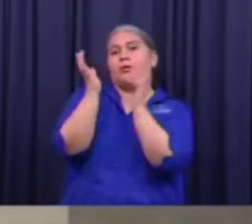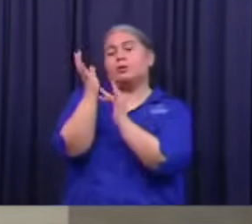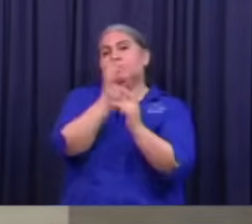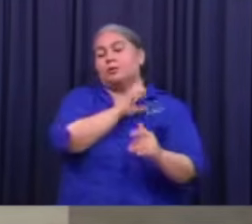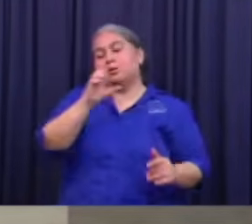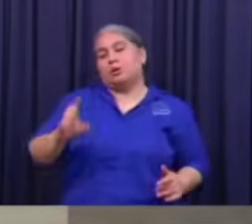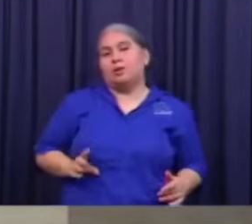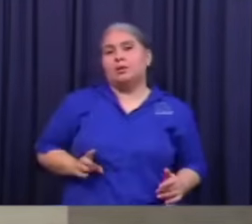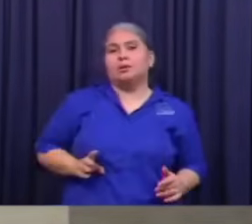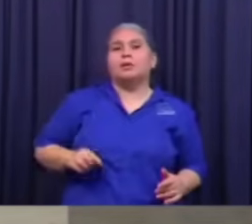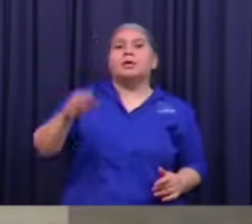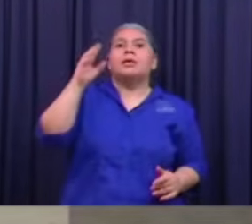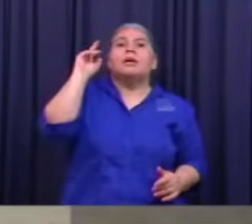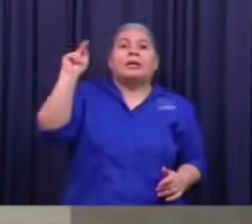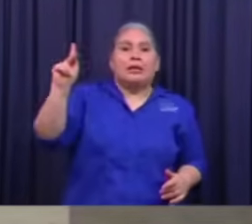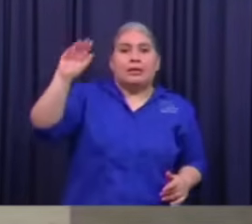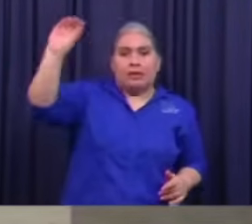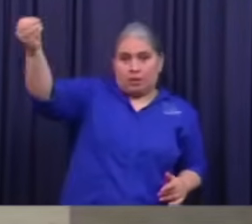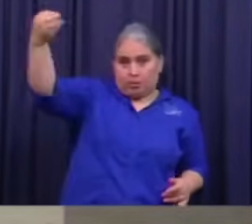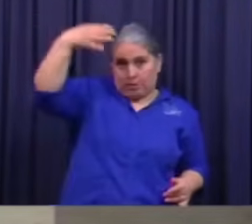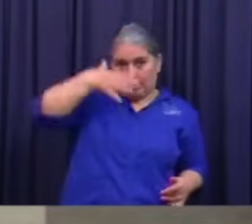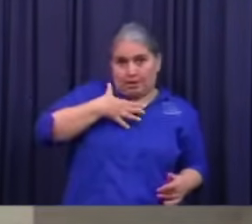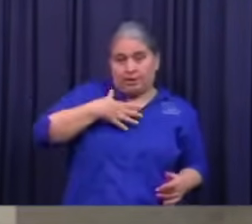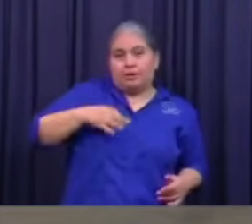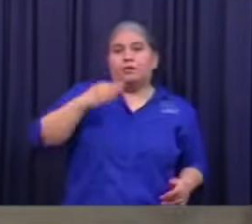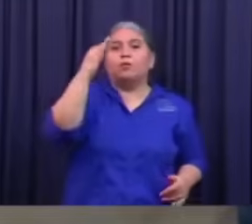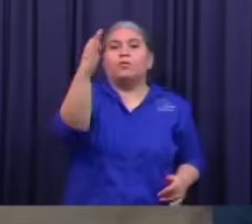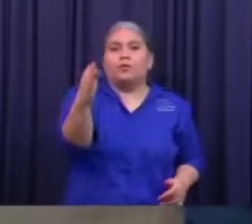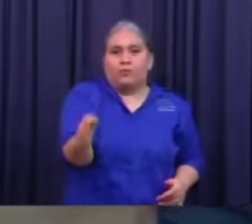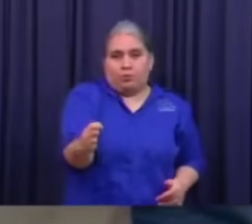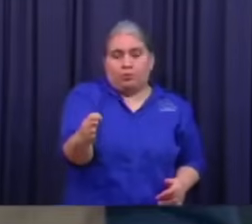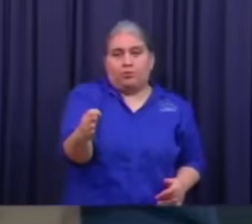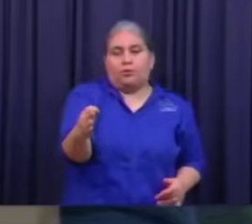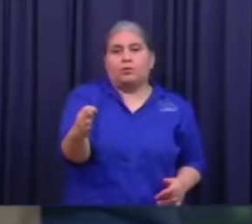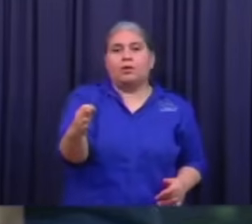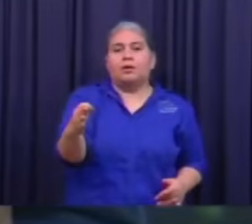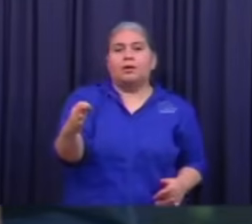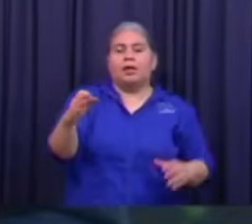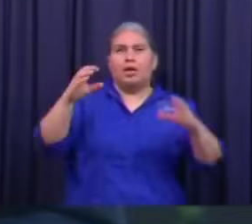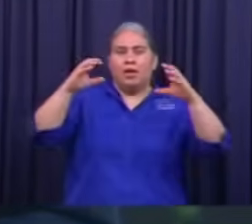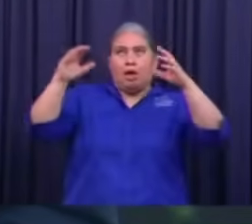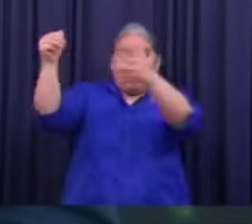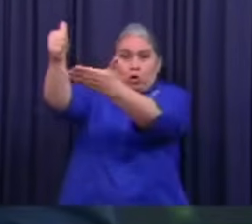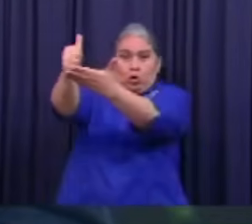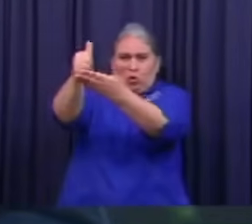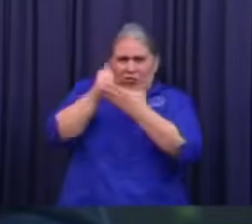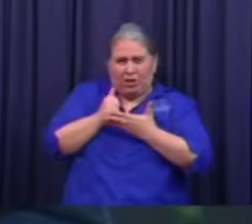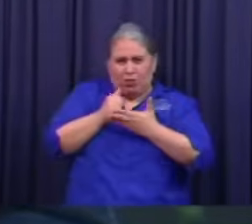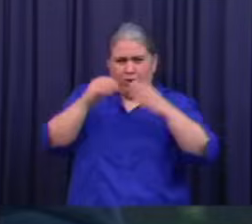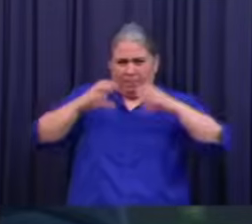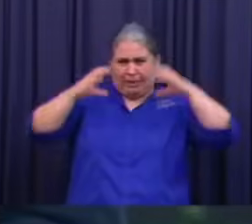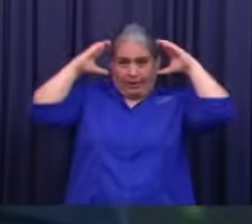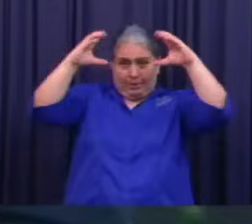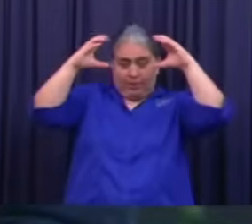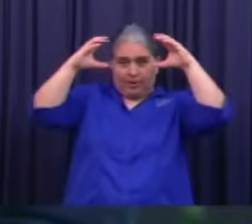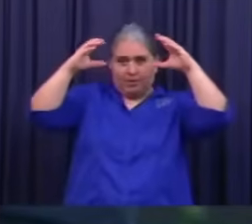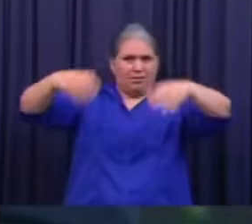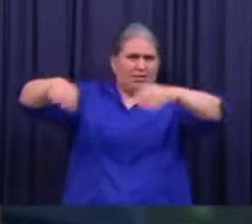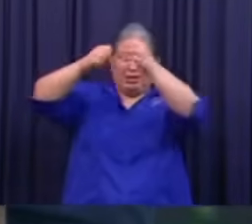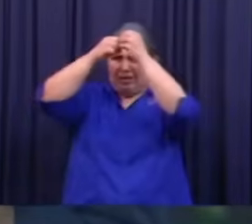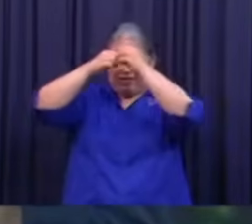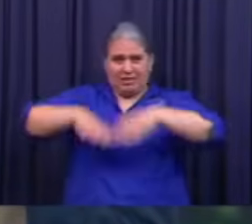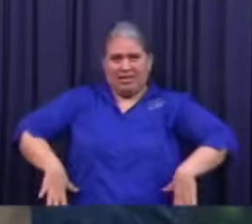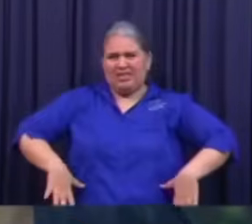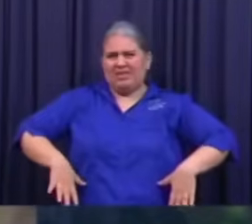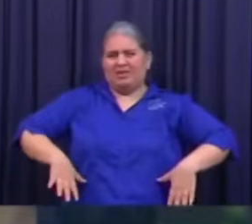futura y esa gracia es la que a nosotros nos va a dar la capacidad de derrotar toda